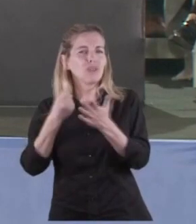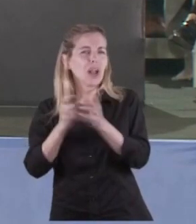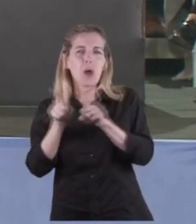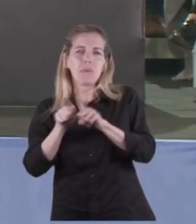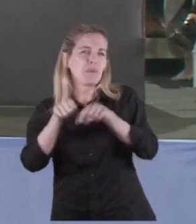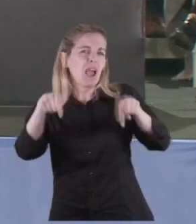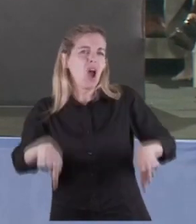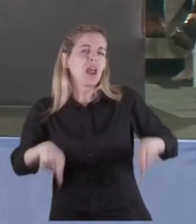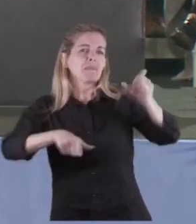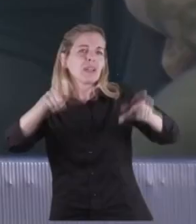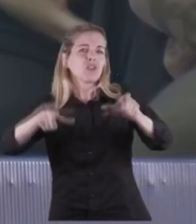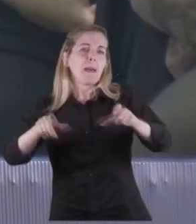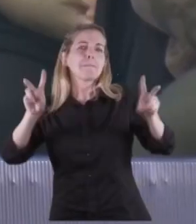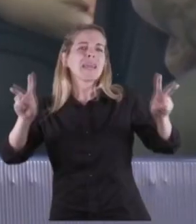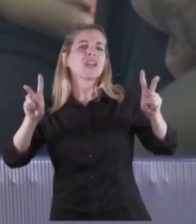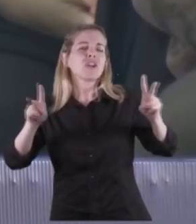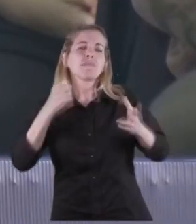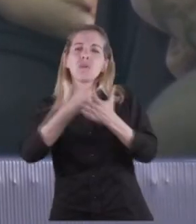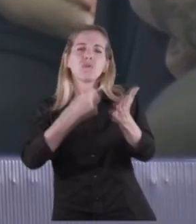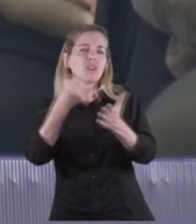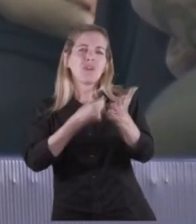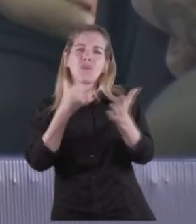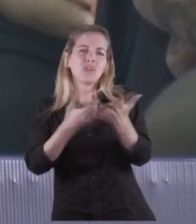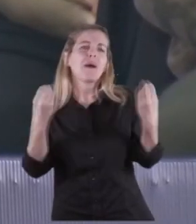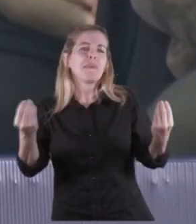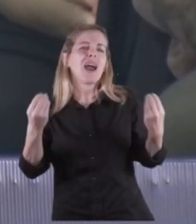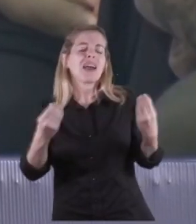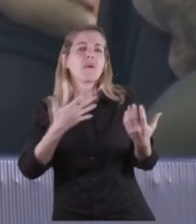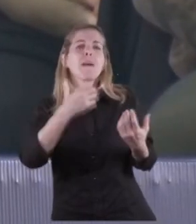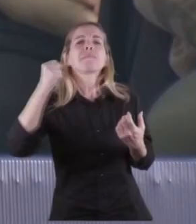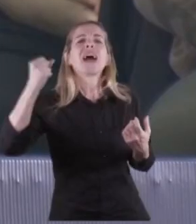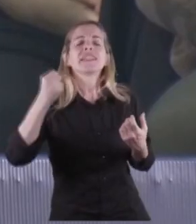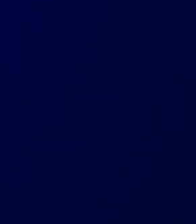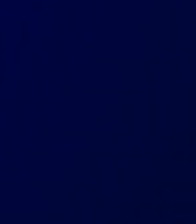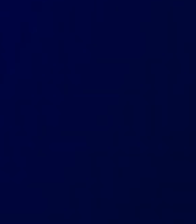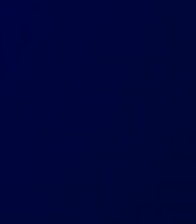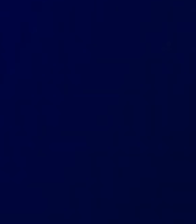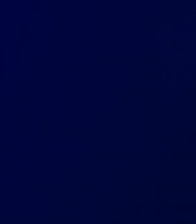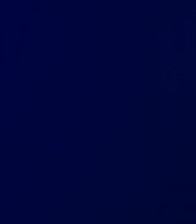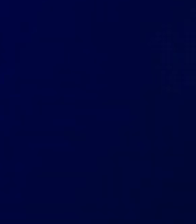peronista en la Argentina, por una patria justa, libre y soberana.